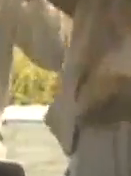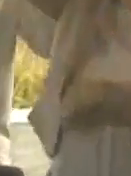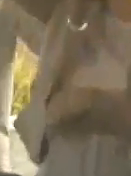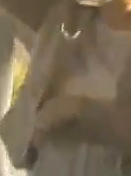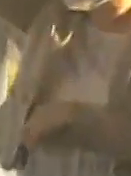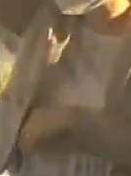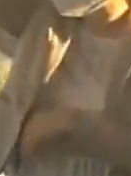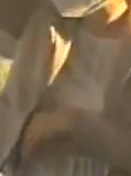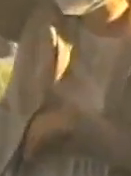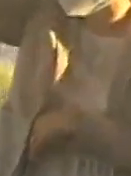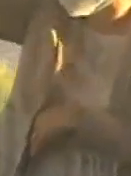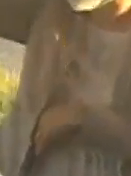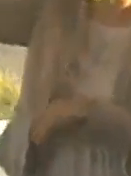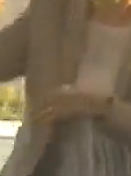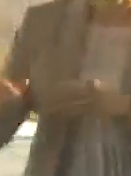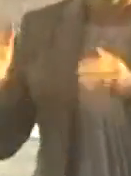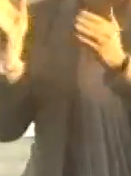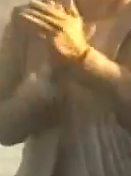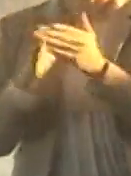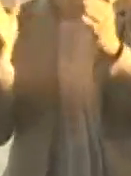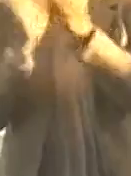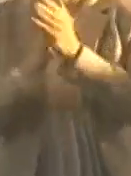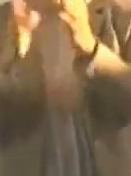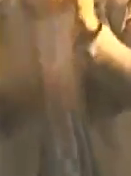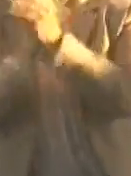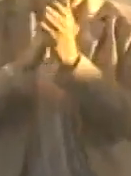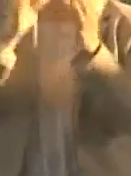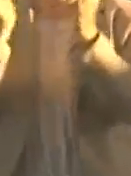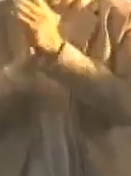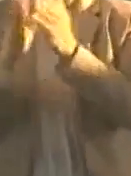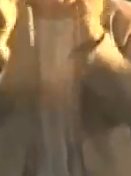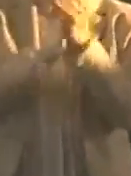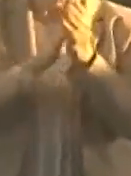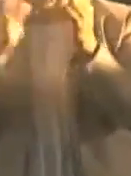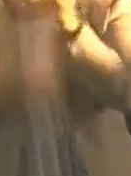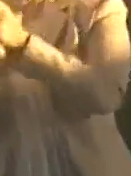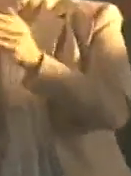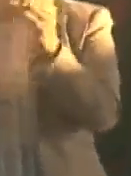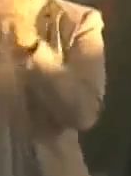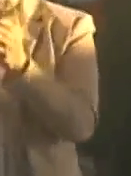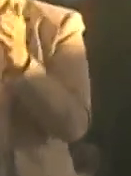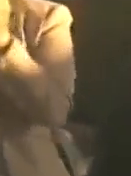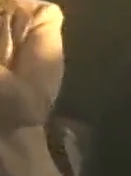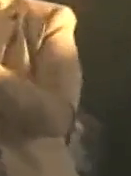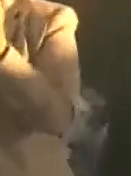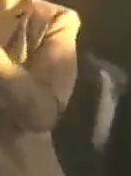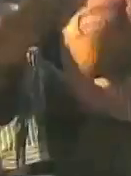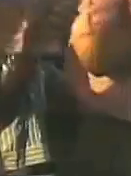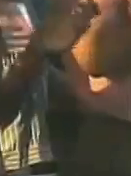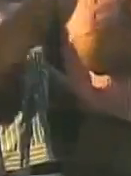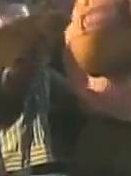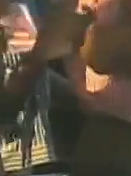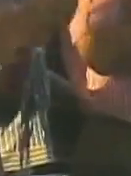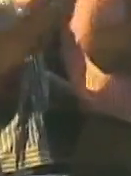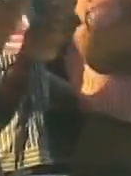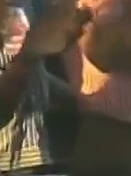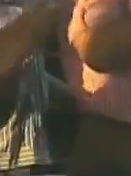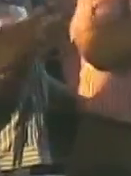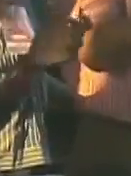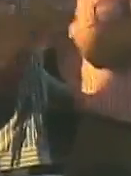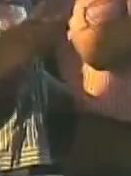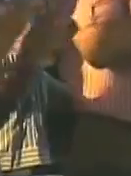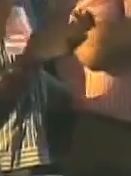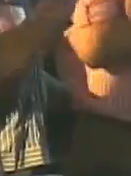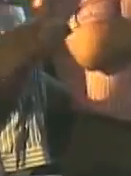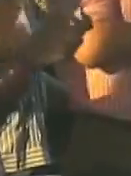dan los habitantes e historiadores del estado de La Guaira al jefe de Estado Nicolás Maduro Moros.